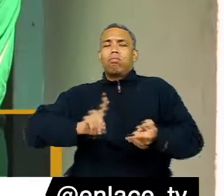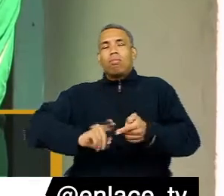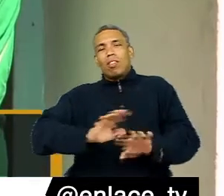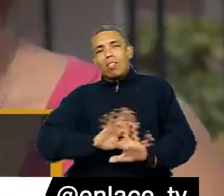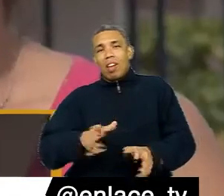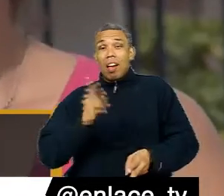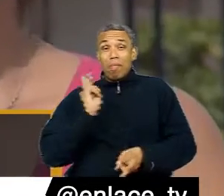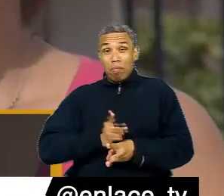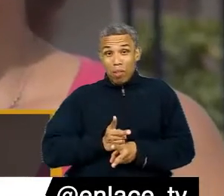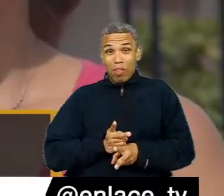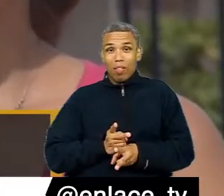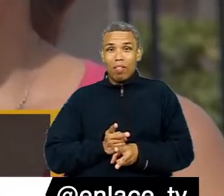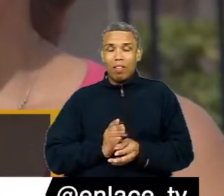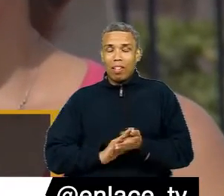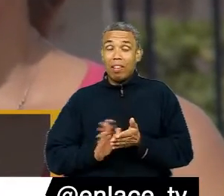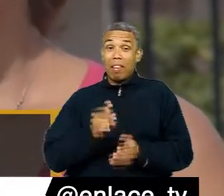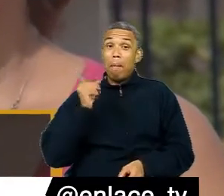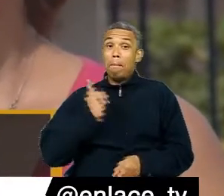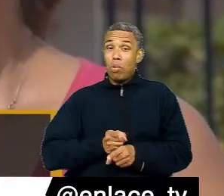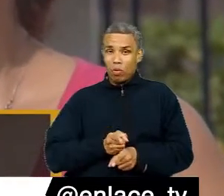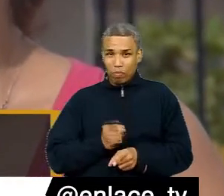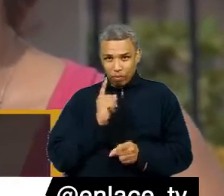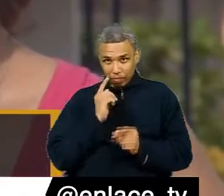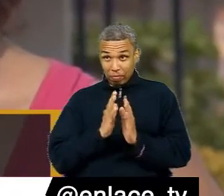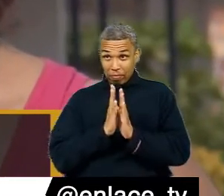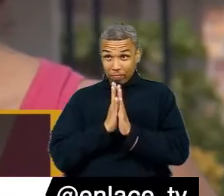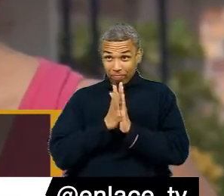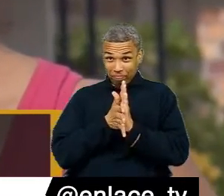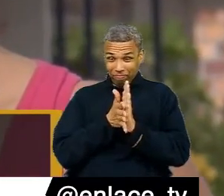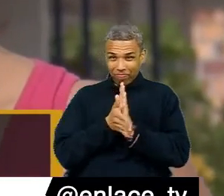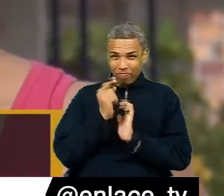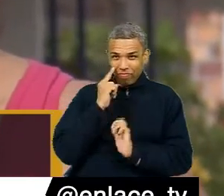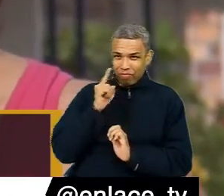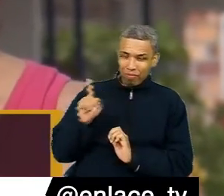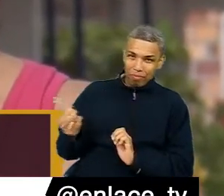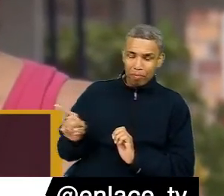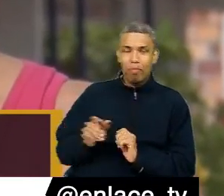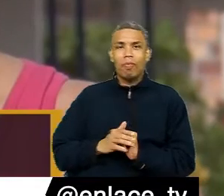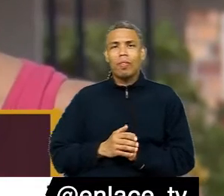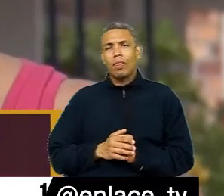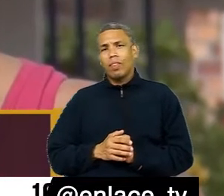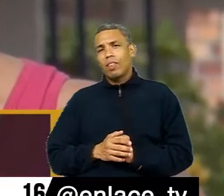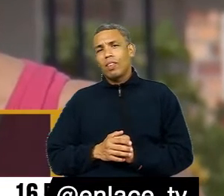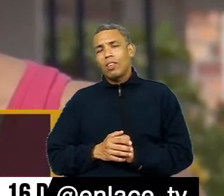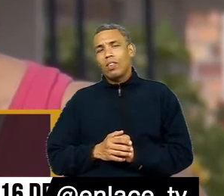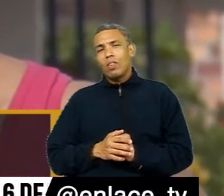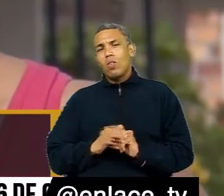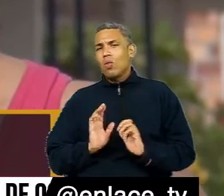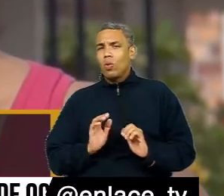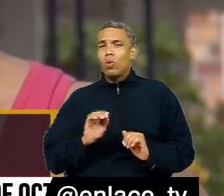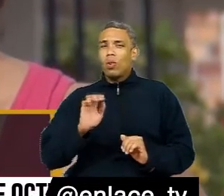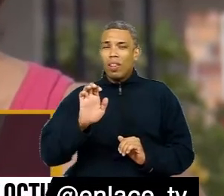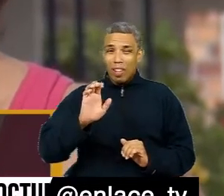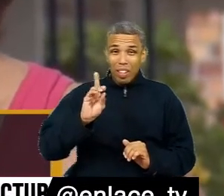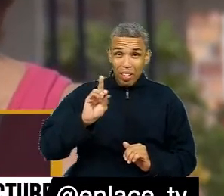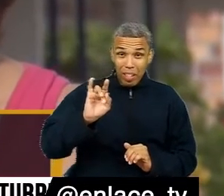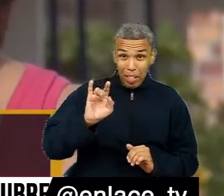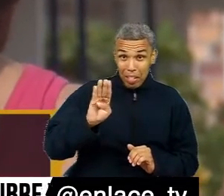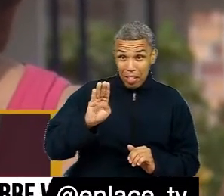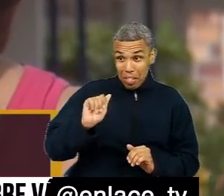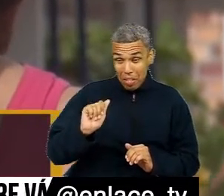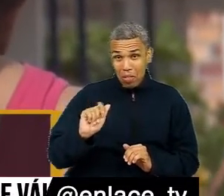la verdad es algo muy gratificante para nosotros que en ese momento Eduba y la alcaldía del doctor Darío Echeverri nos esté colaborando, porque